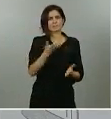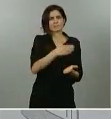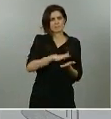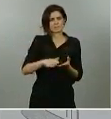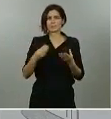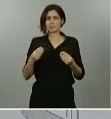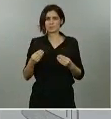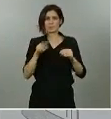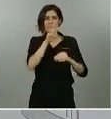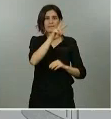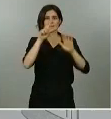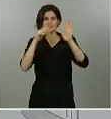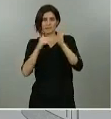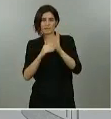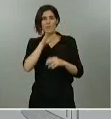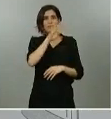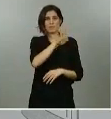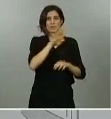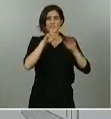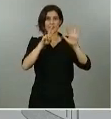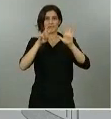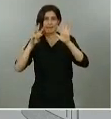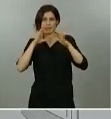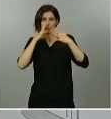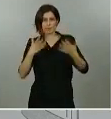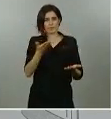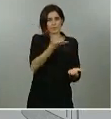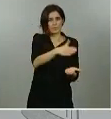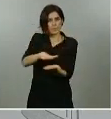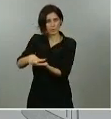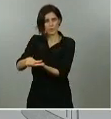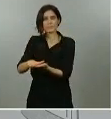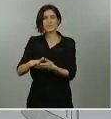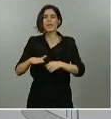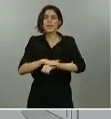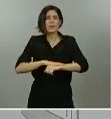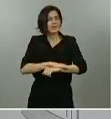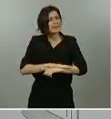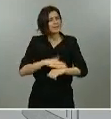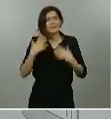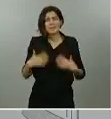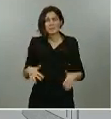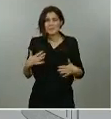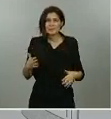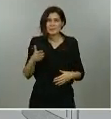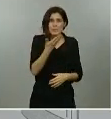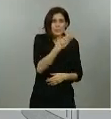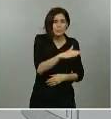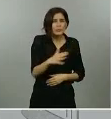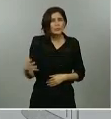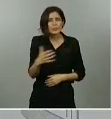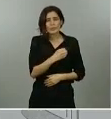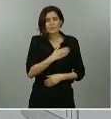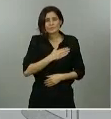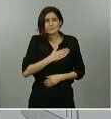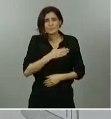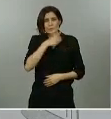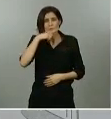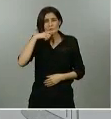26.478 a día de hoy. Y el Gobierno lamenta enormemente todos esos fallecimientos. Nos duele cada uno de ellos y de